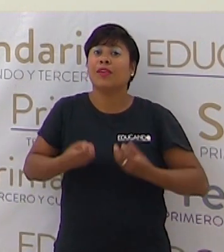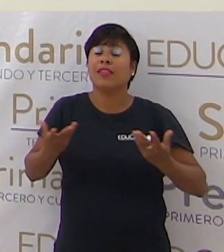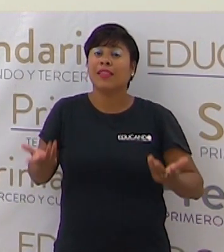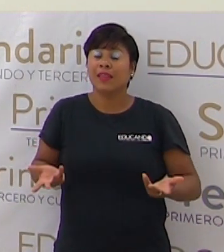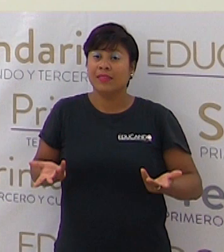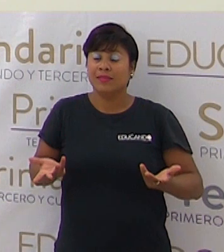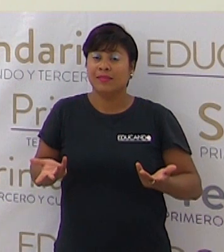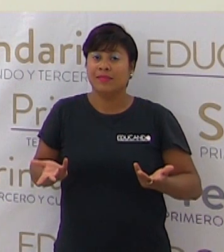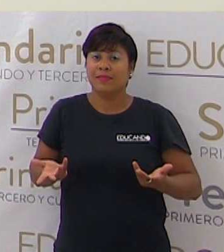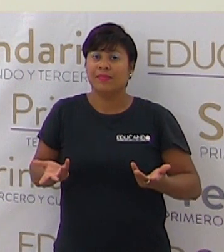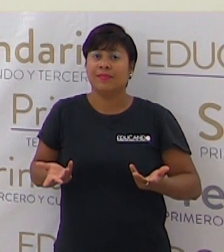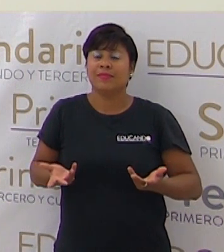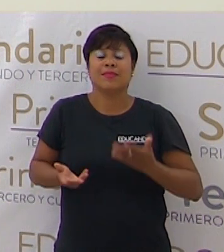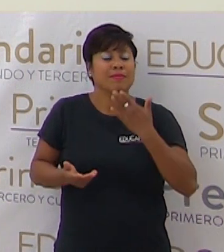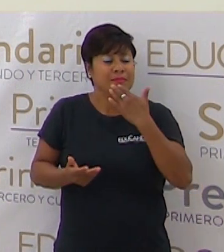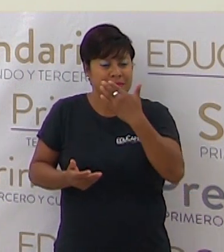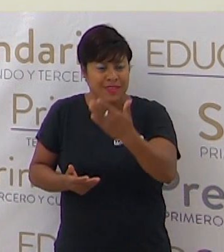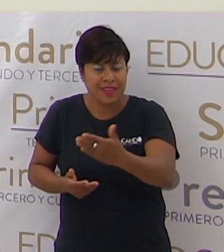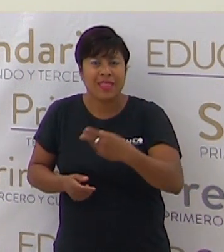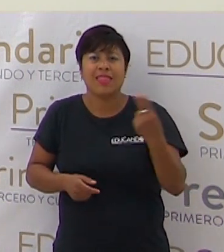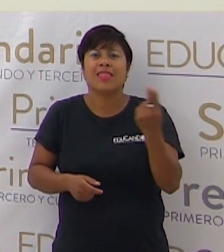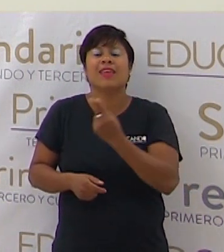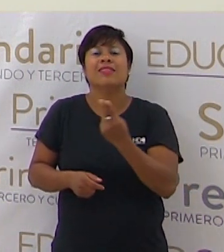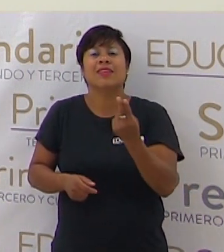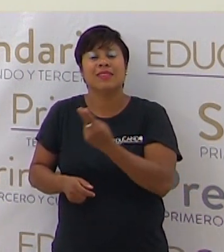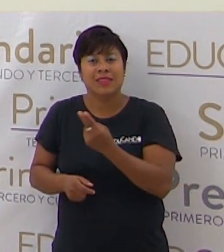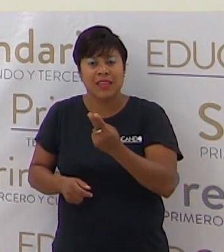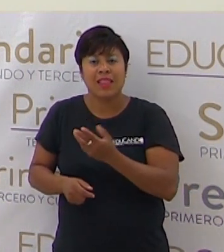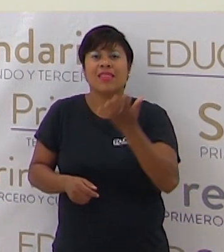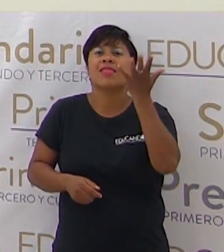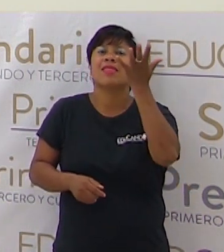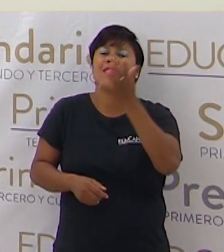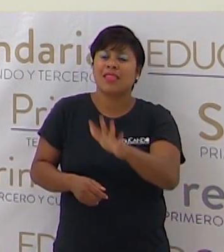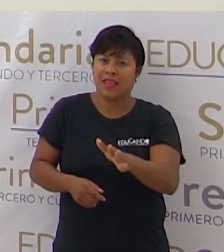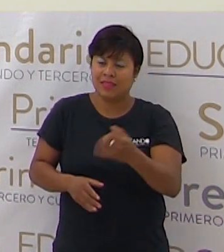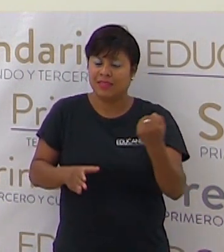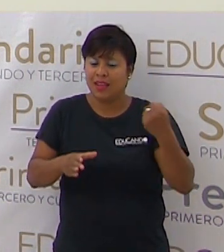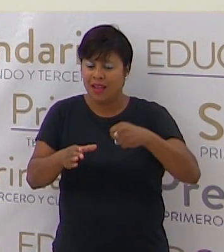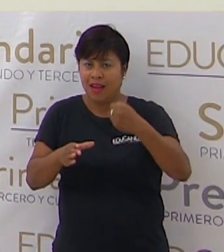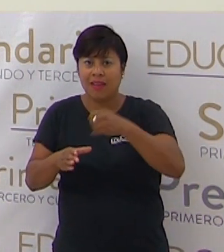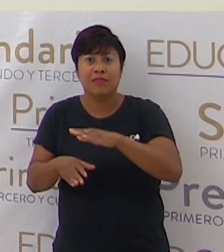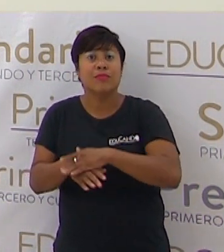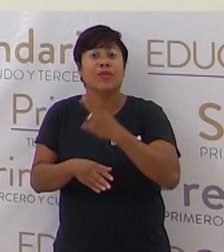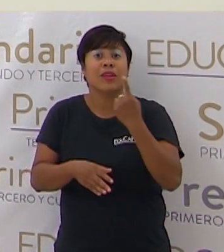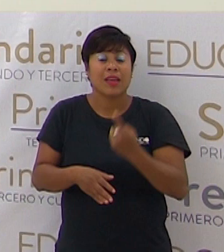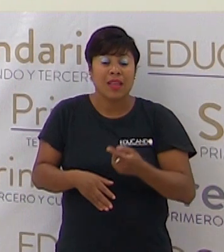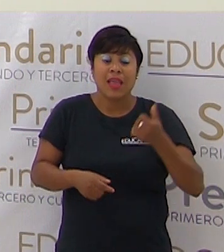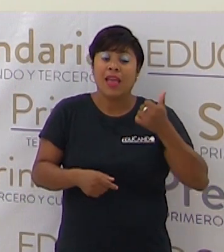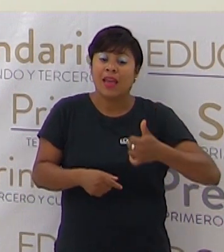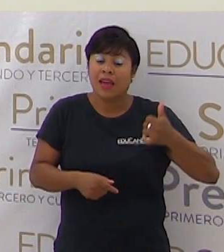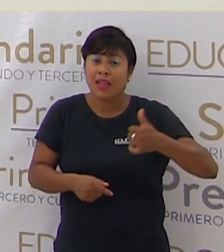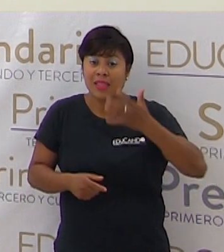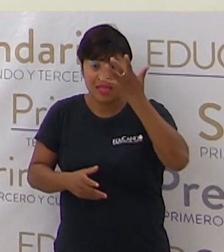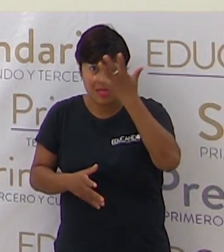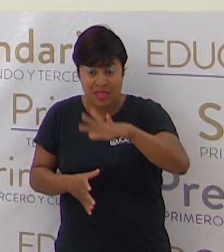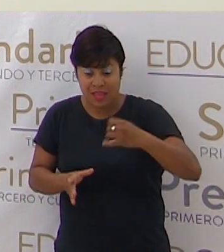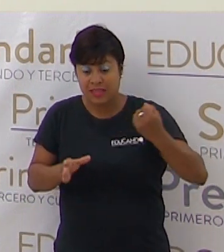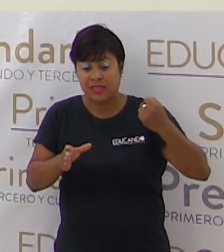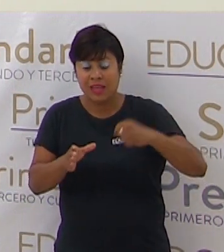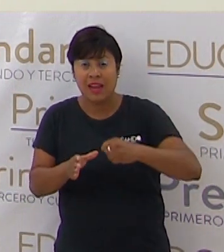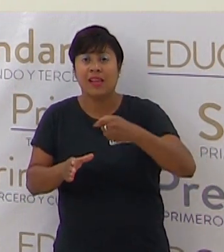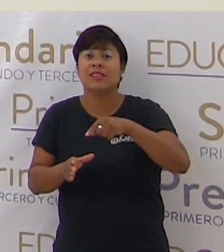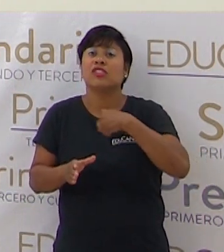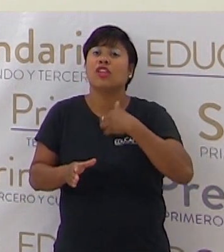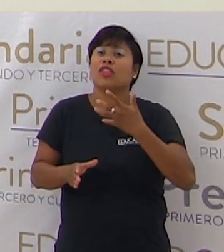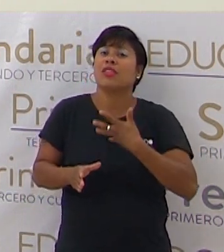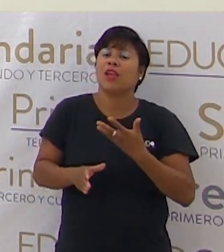¿Cuántas? Muy bien, necesito 10. ¿Por qué? Porque de esas 10 jarras me van